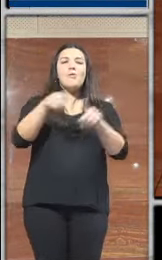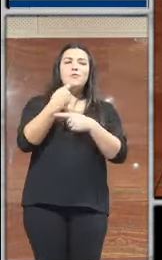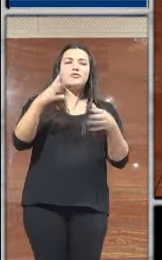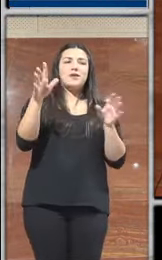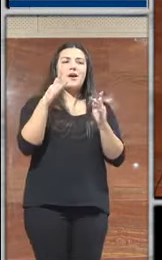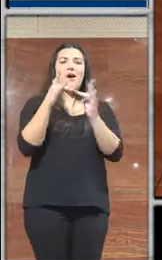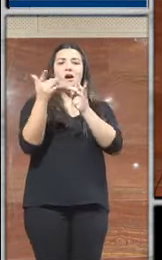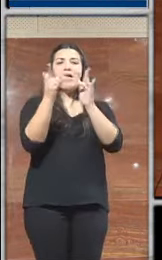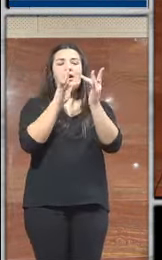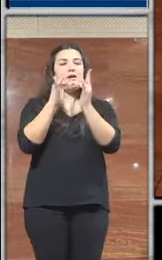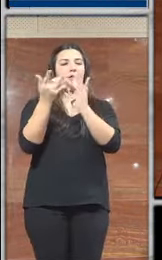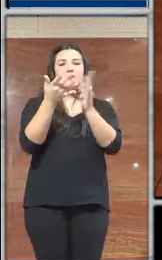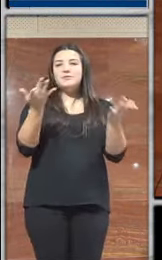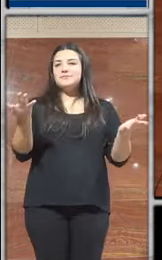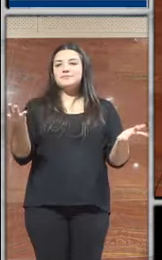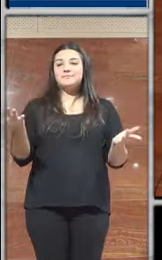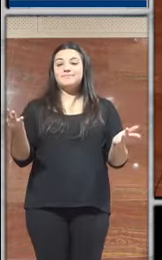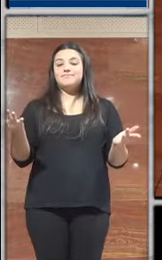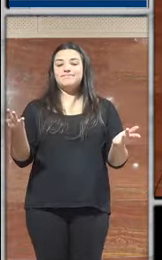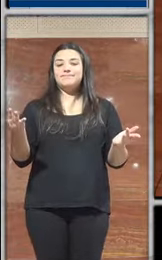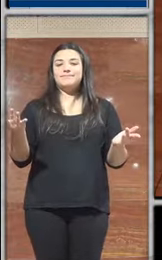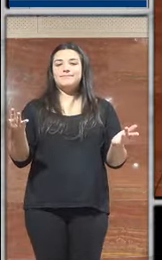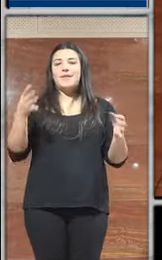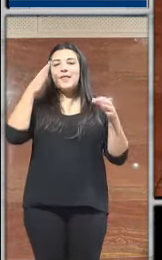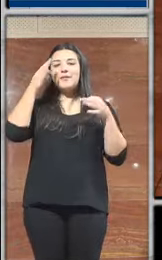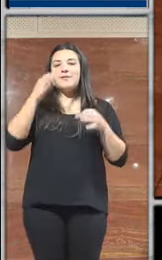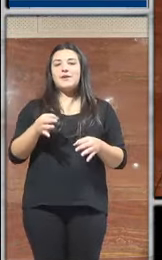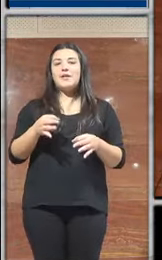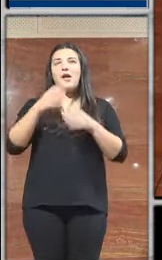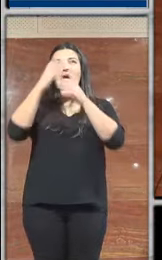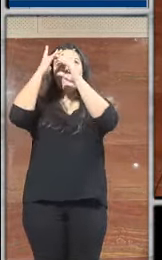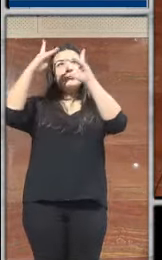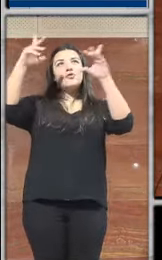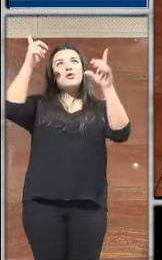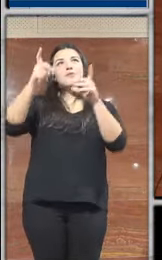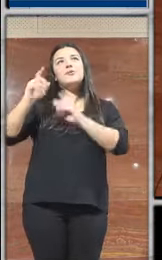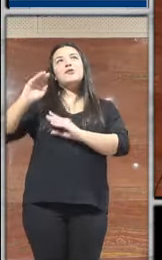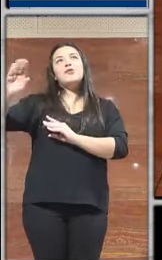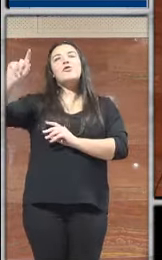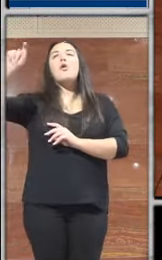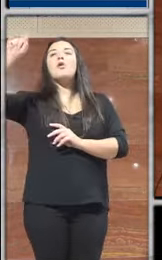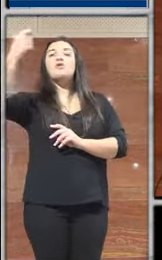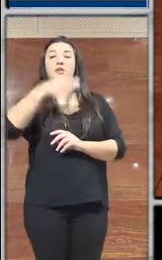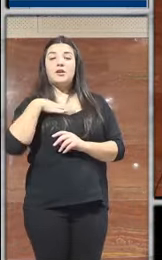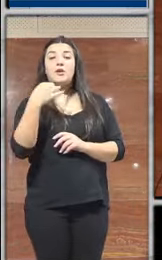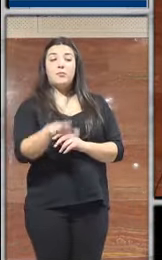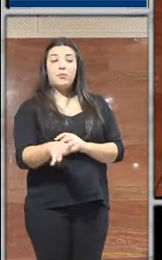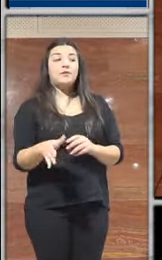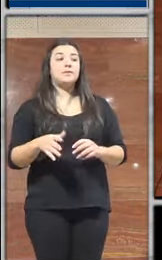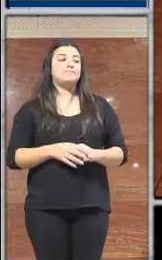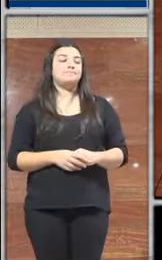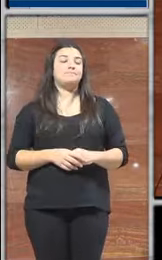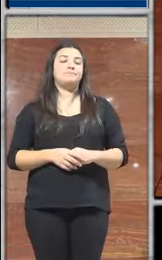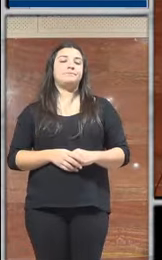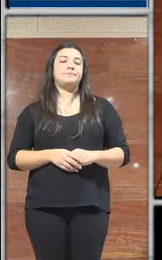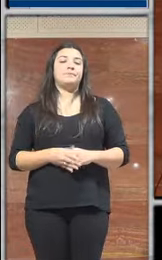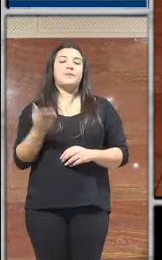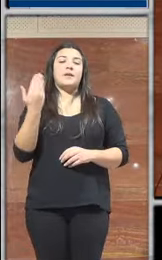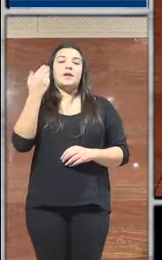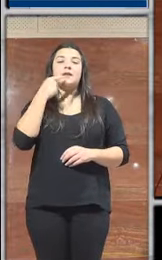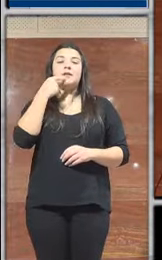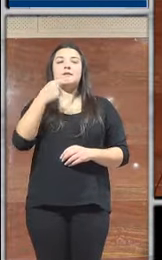realmente permite alcanzar sueños a personas. Yo creo que, yo ayer decía, y para